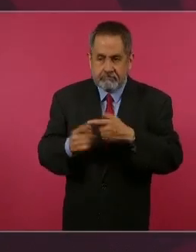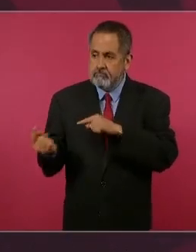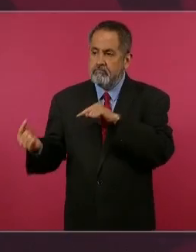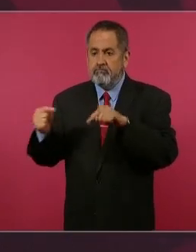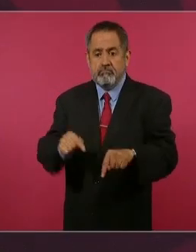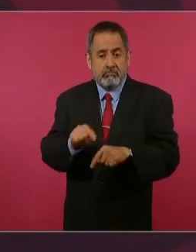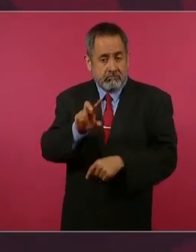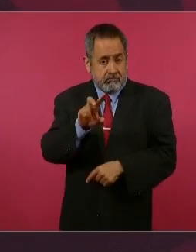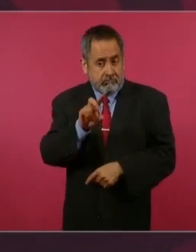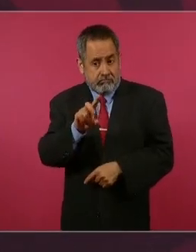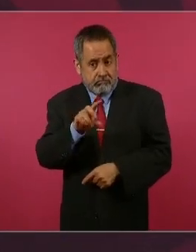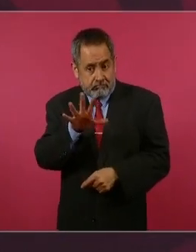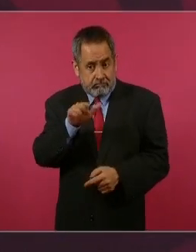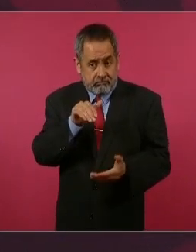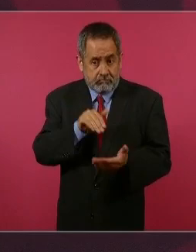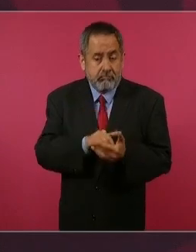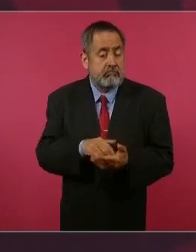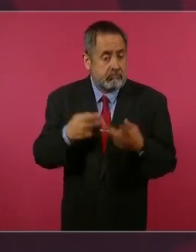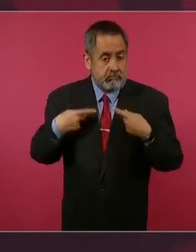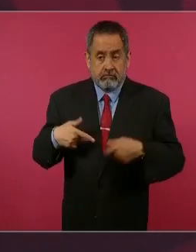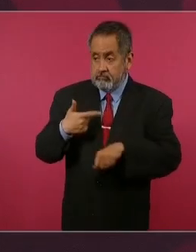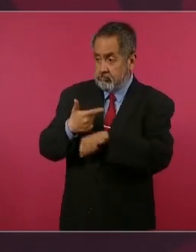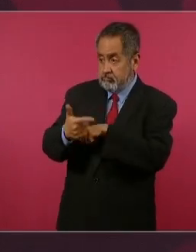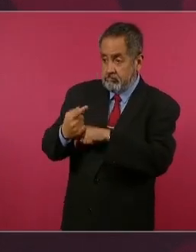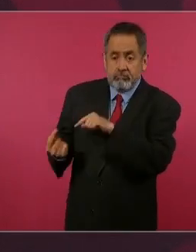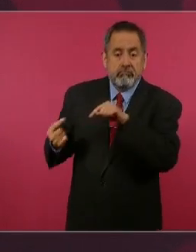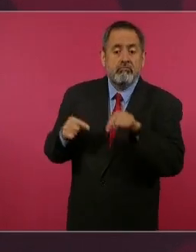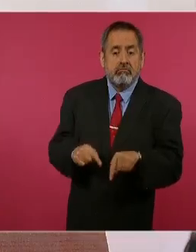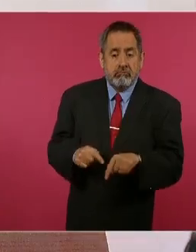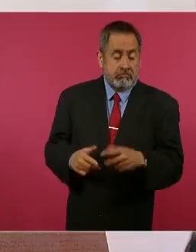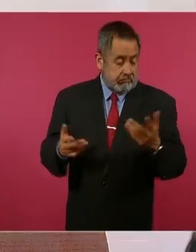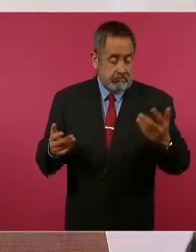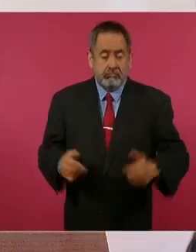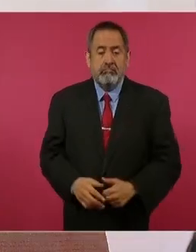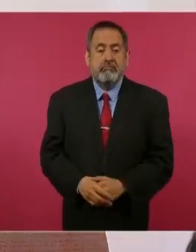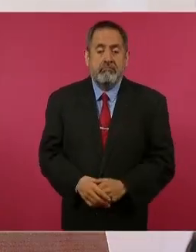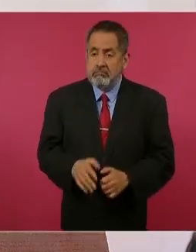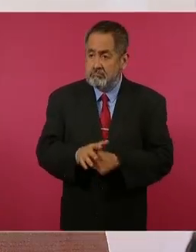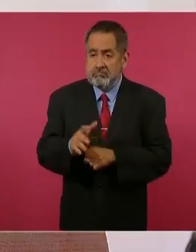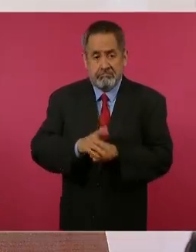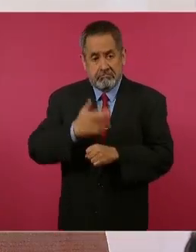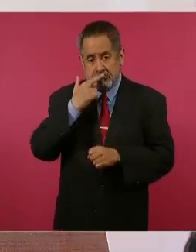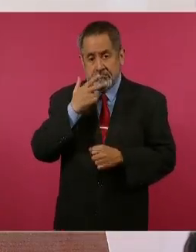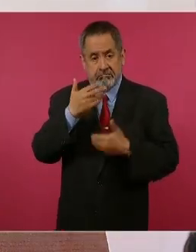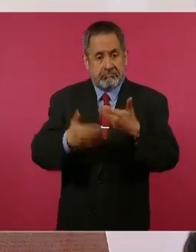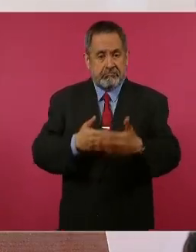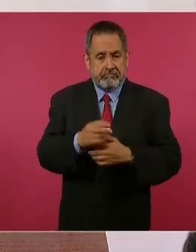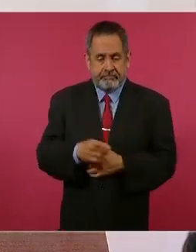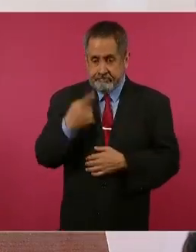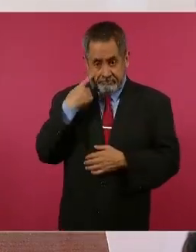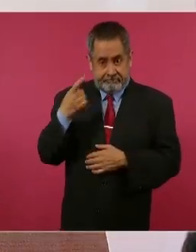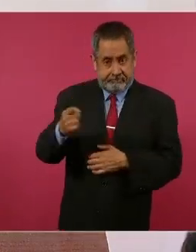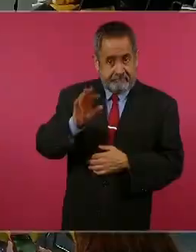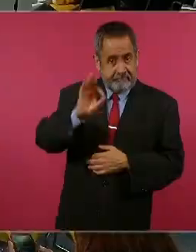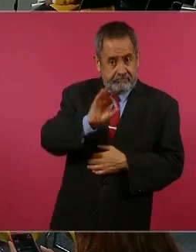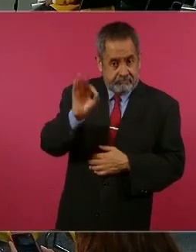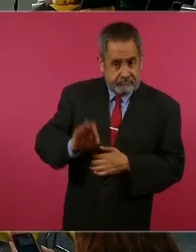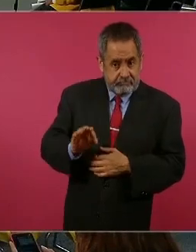35 mil en México entonces eso es